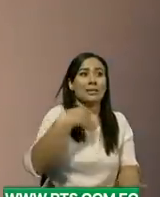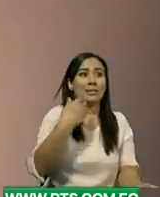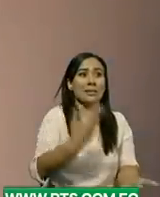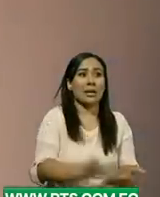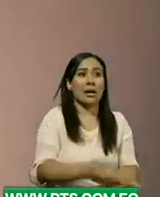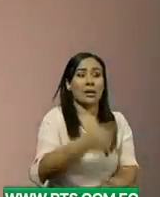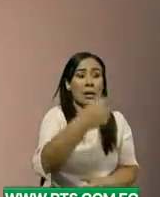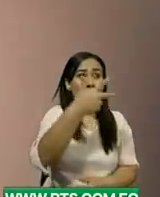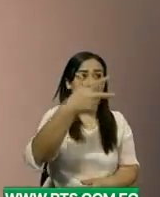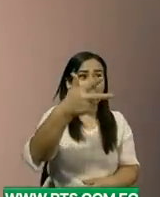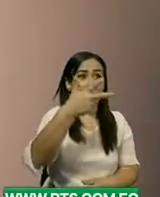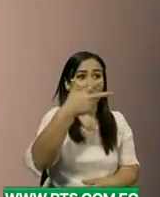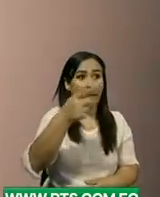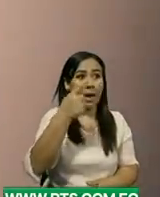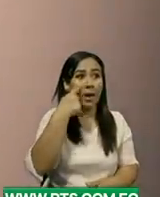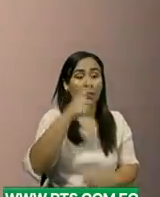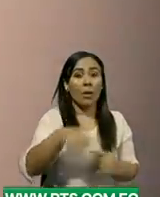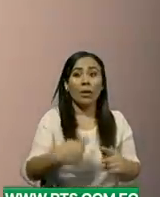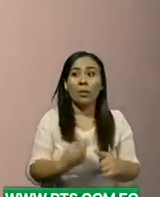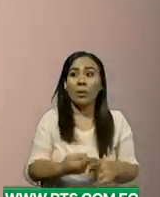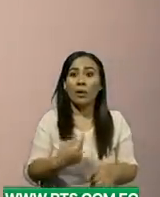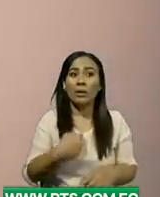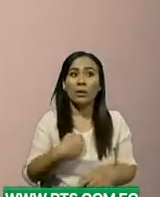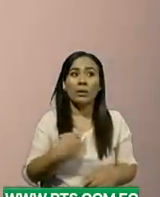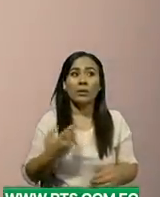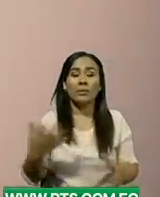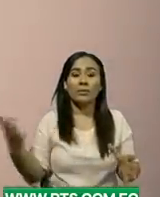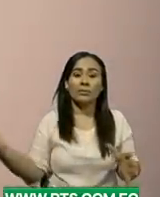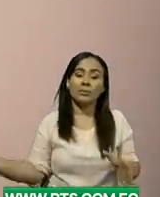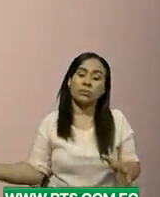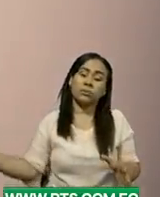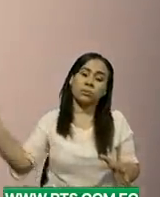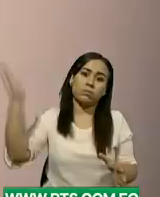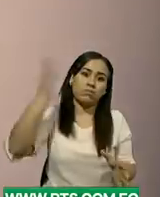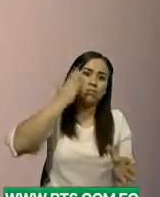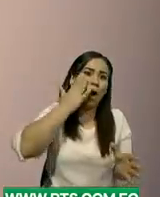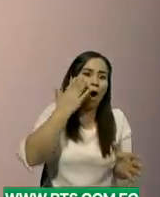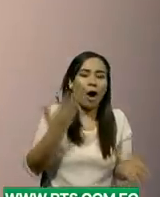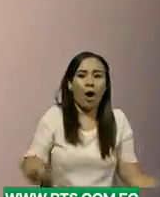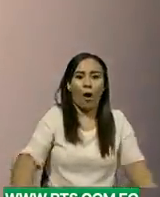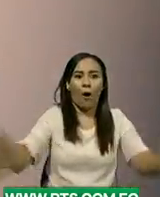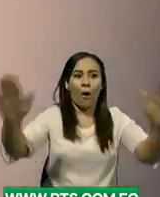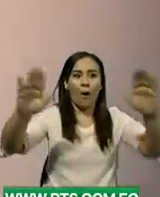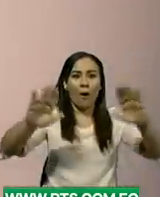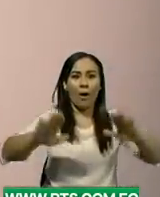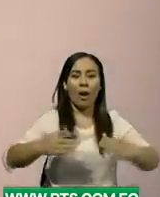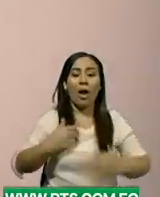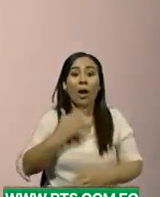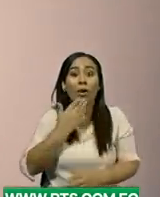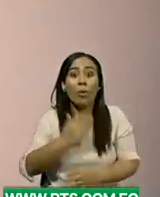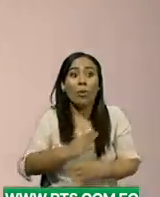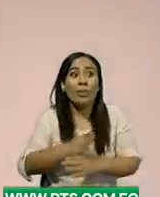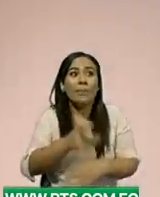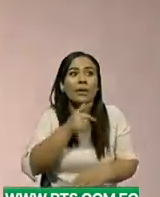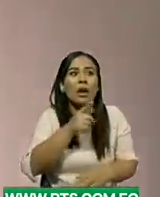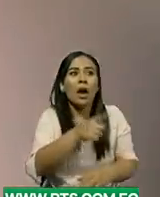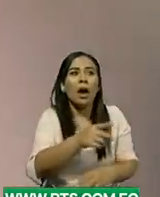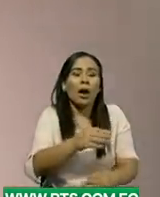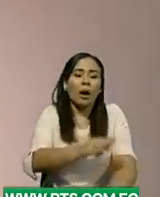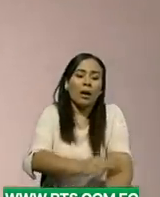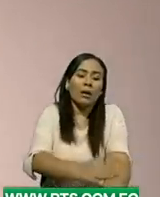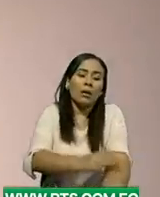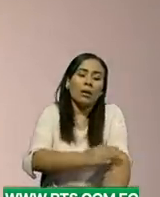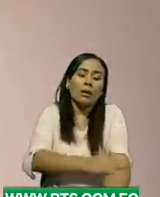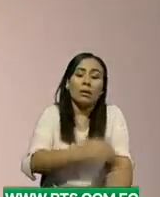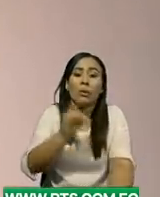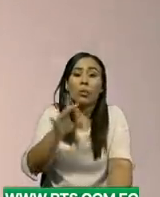En el video se aprecia el momento en que es alcanzada por el golpe de mar y cómo después una compañera le cura las